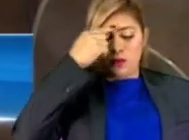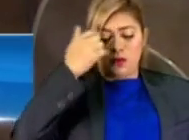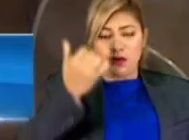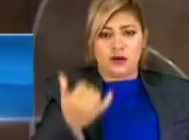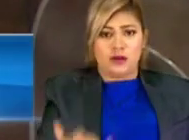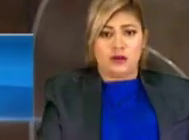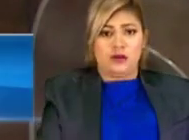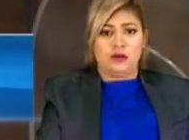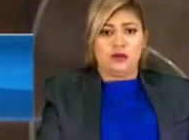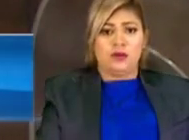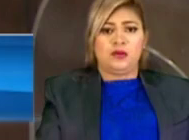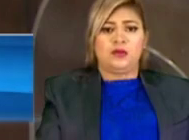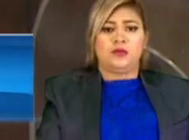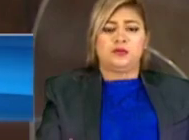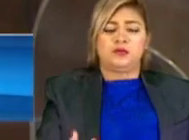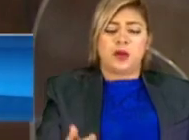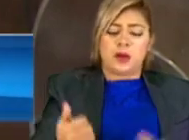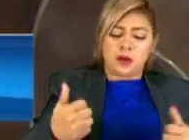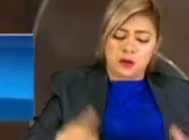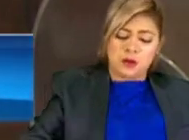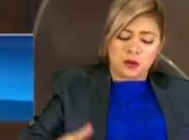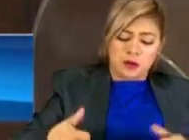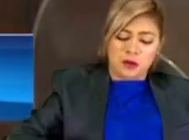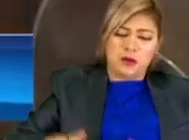relación a dichos acuerdos.